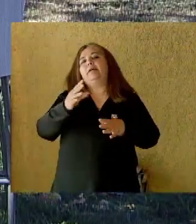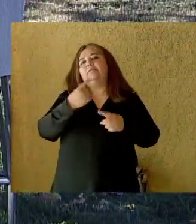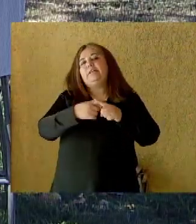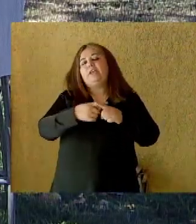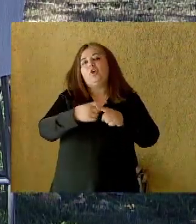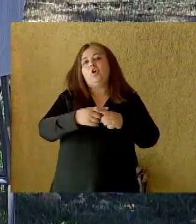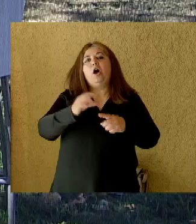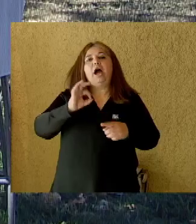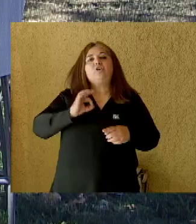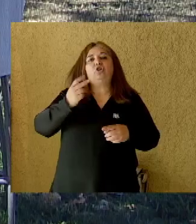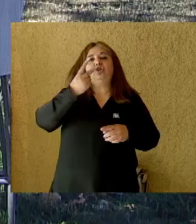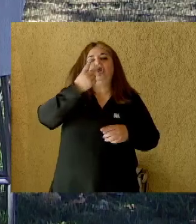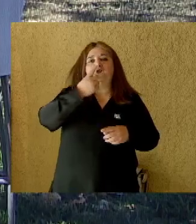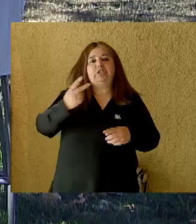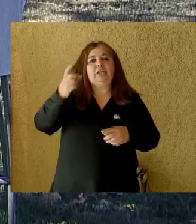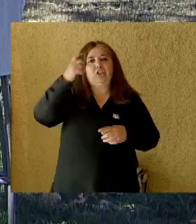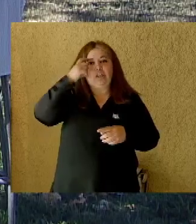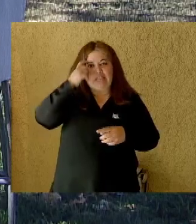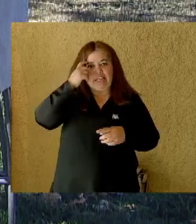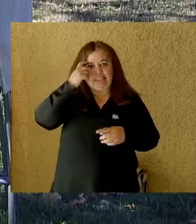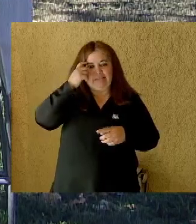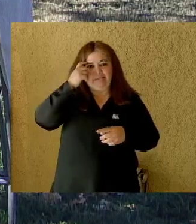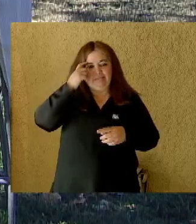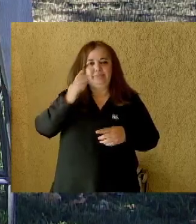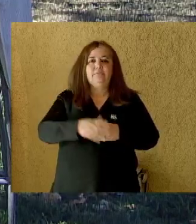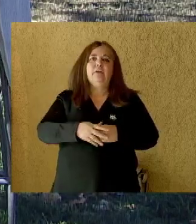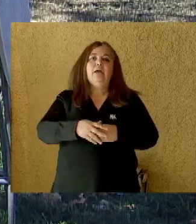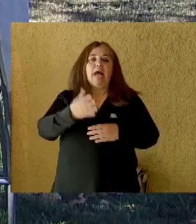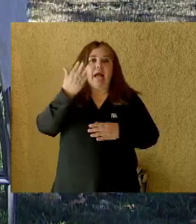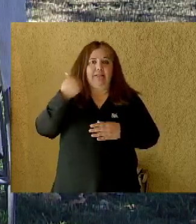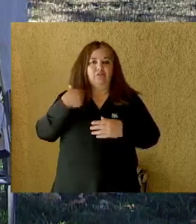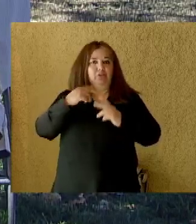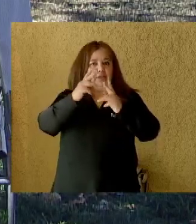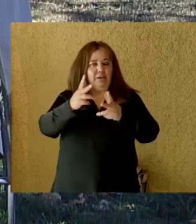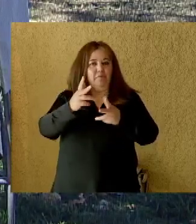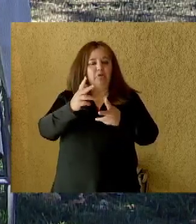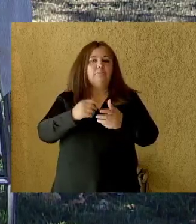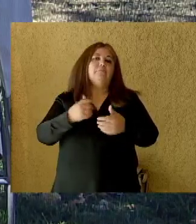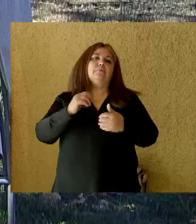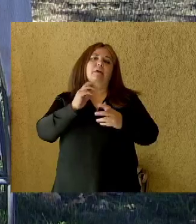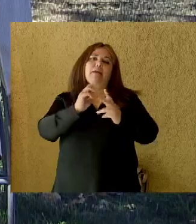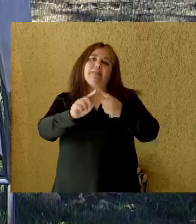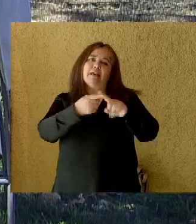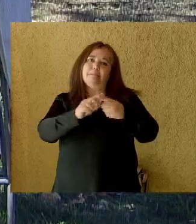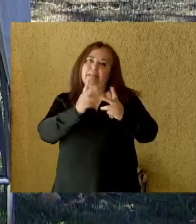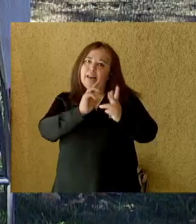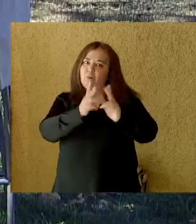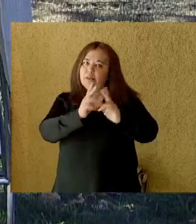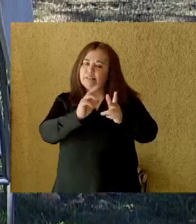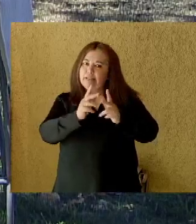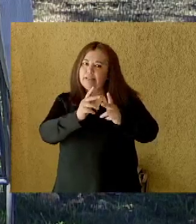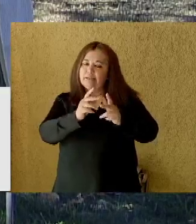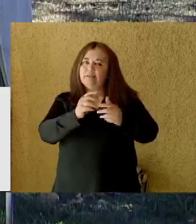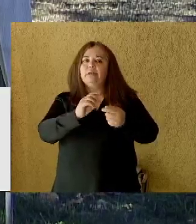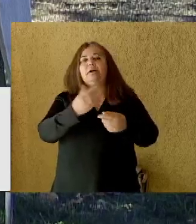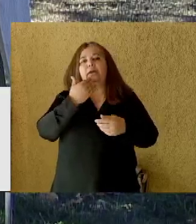Y recién lo decíamos que nos habían estado acompañando para que fuera accesible desde lengua de señas, intérpretes de lengua de señas. Muchísimas